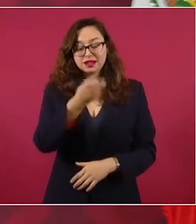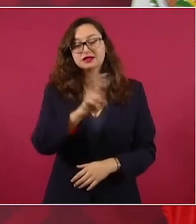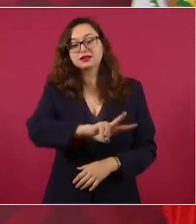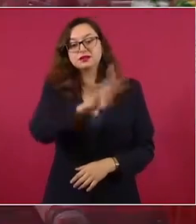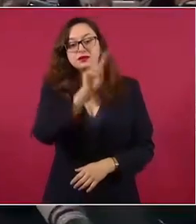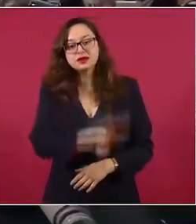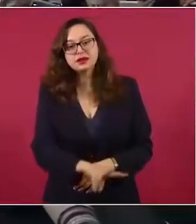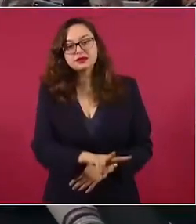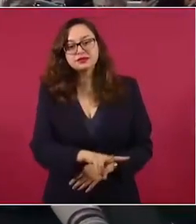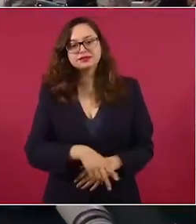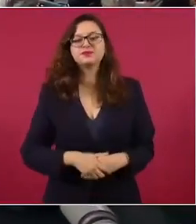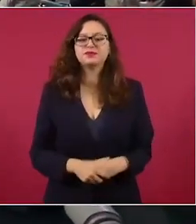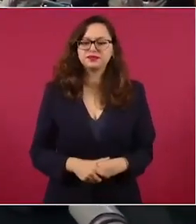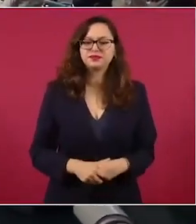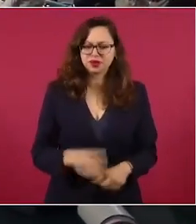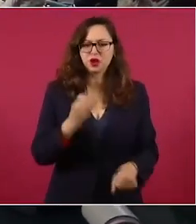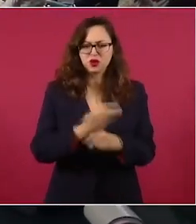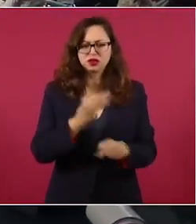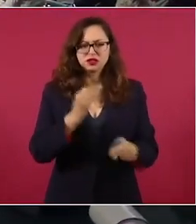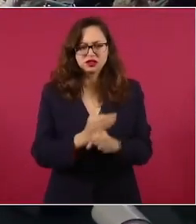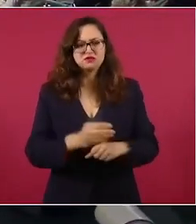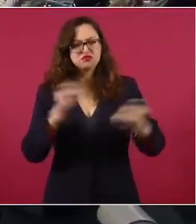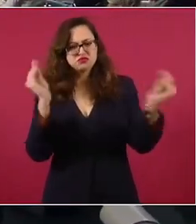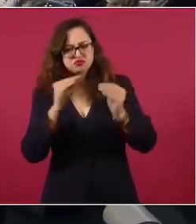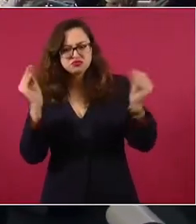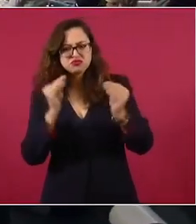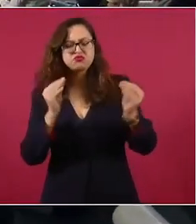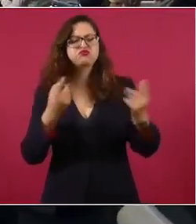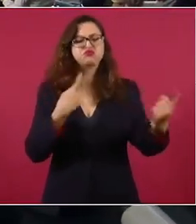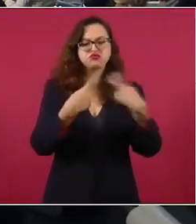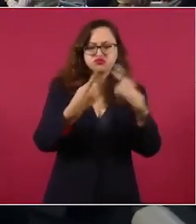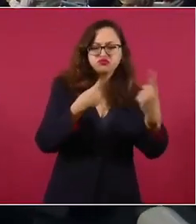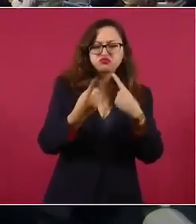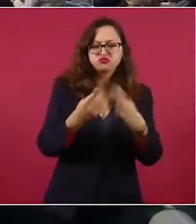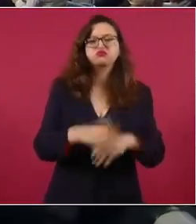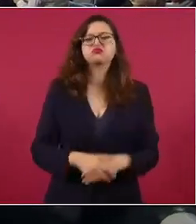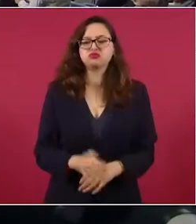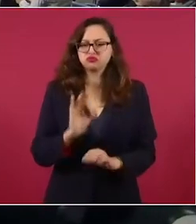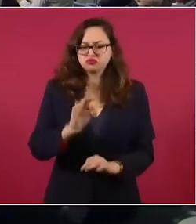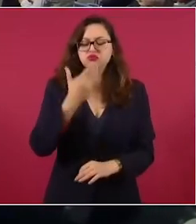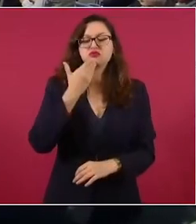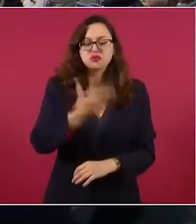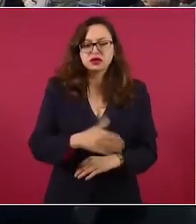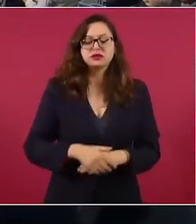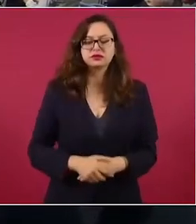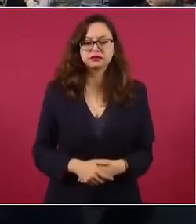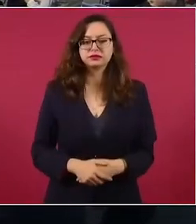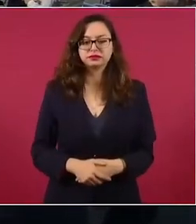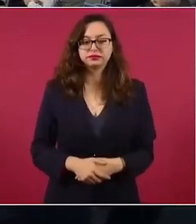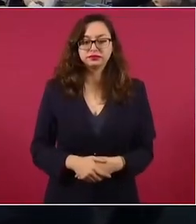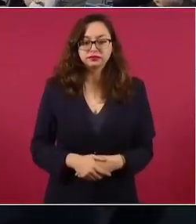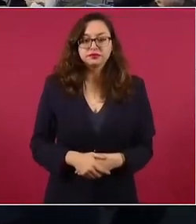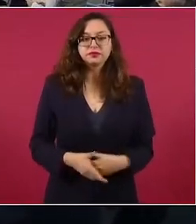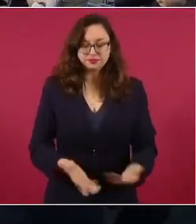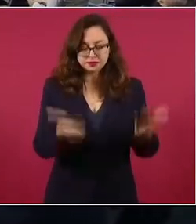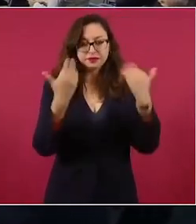Por eso es muy bueno el debate. ¿No encontraste? A ver, vamos a la sesión.